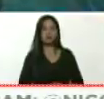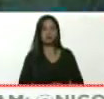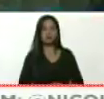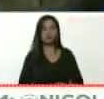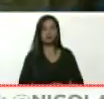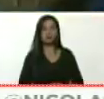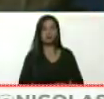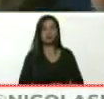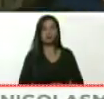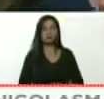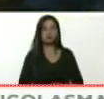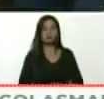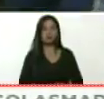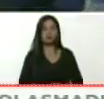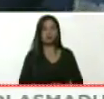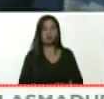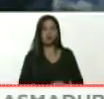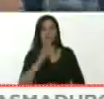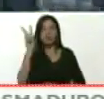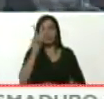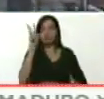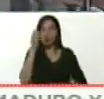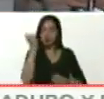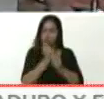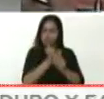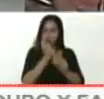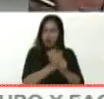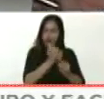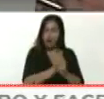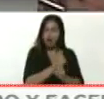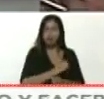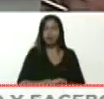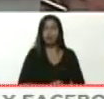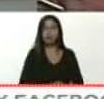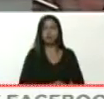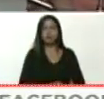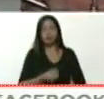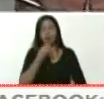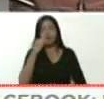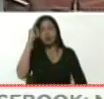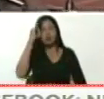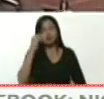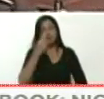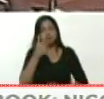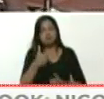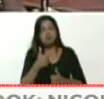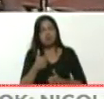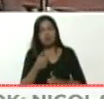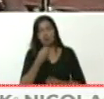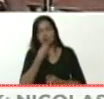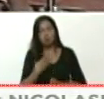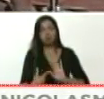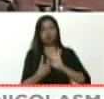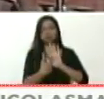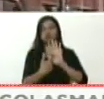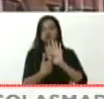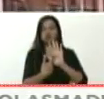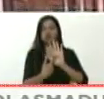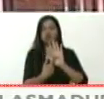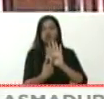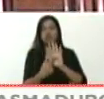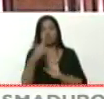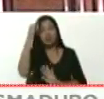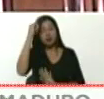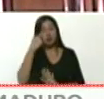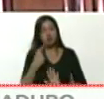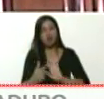Y Venezuela trabajando. Bueno, Yaracuy, muy bien, buen ejemplo. Y si el Yaracuy